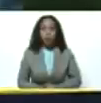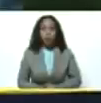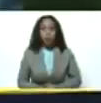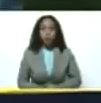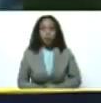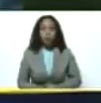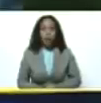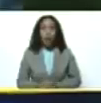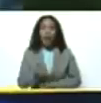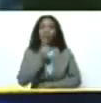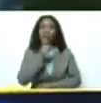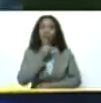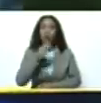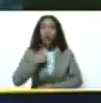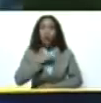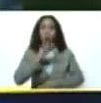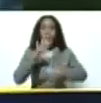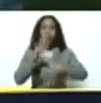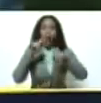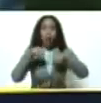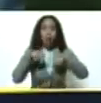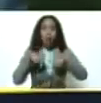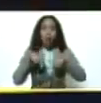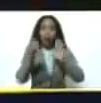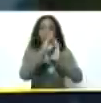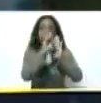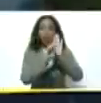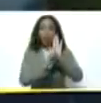los retos de nuestra América en esta etapa.